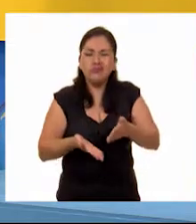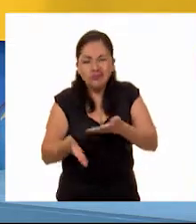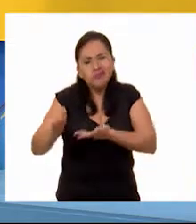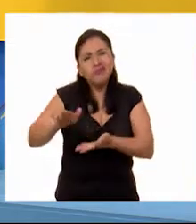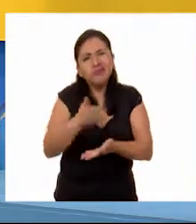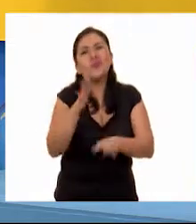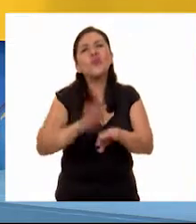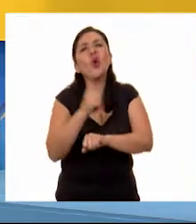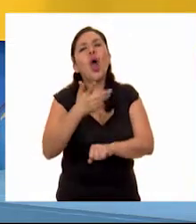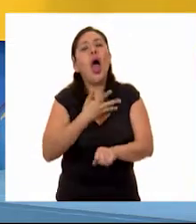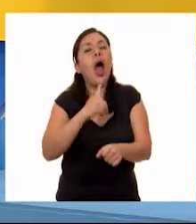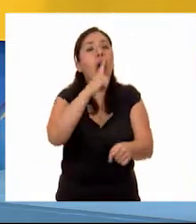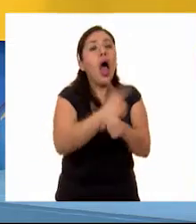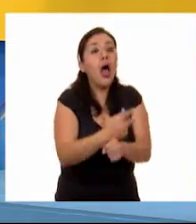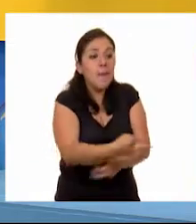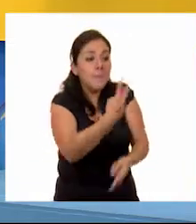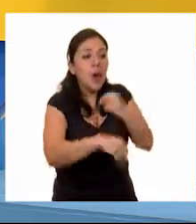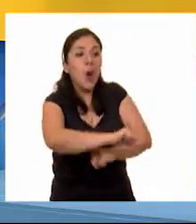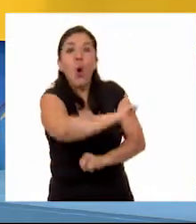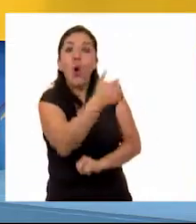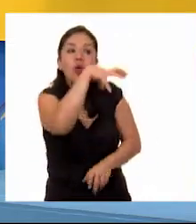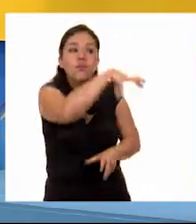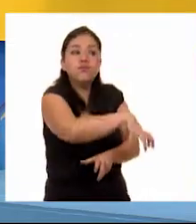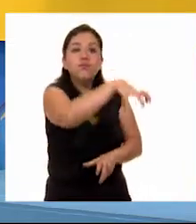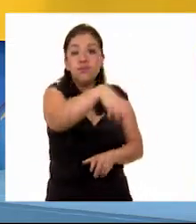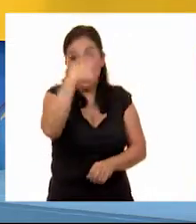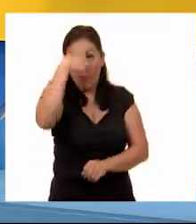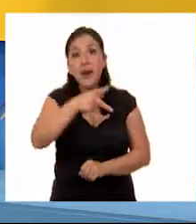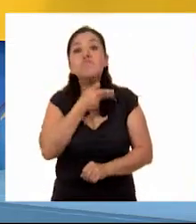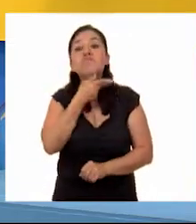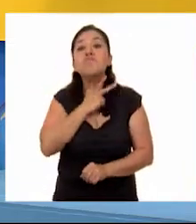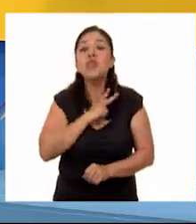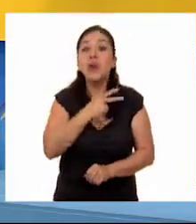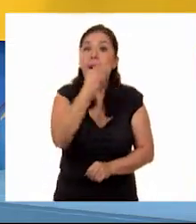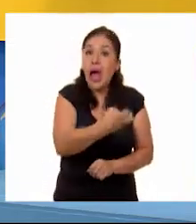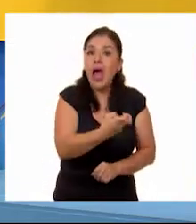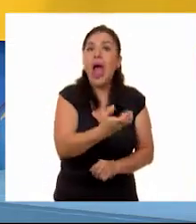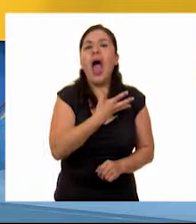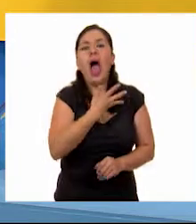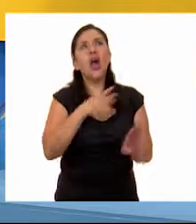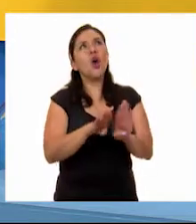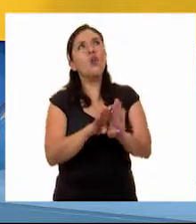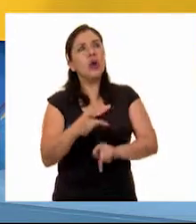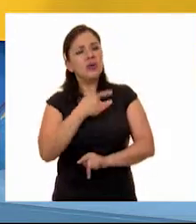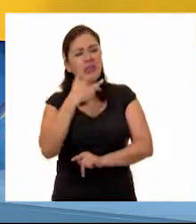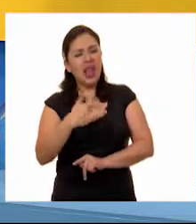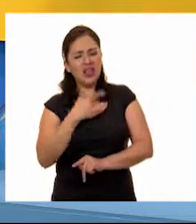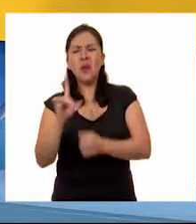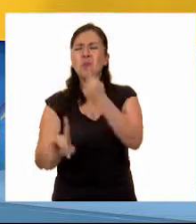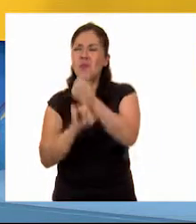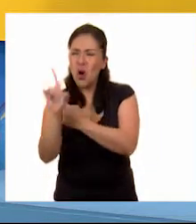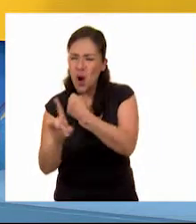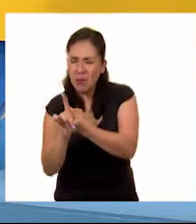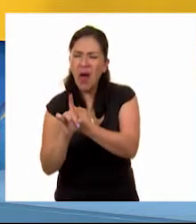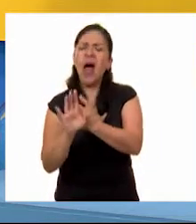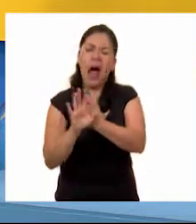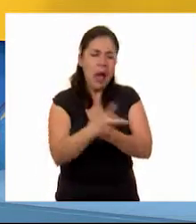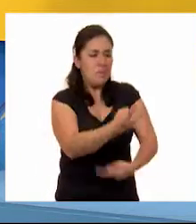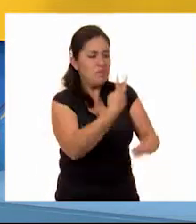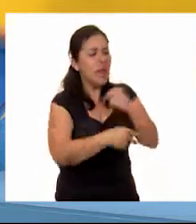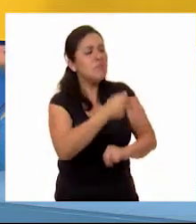se descubrieron nuevos yacimientos petroleros que trajeron consigo cierta confianza de que México podría pagar sus